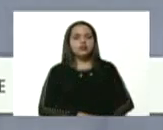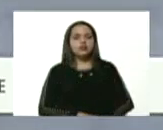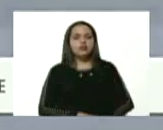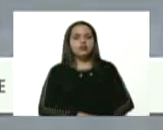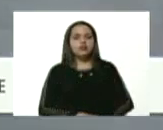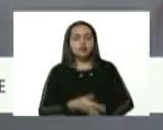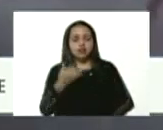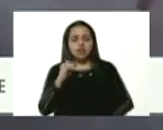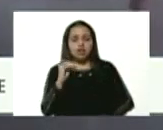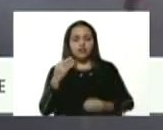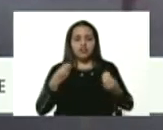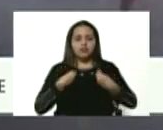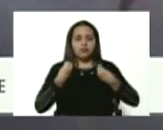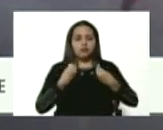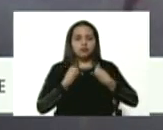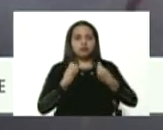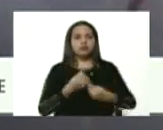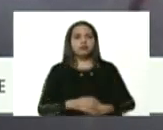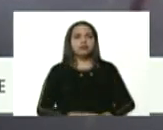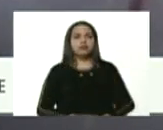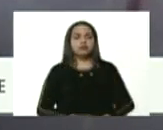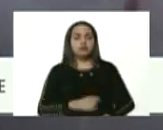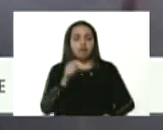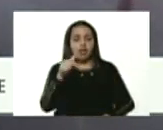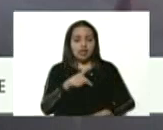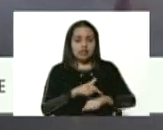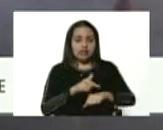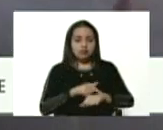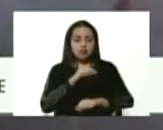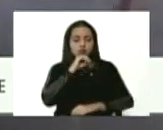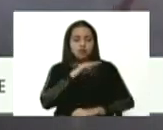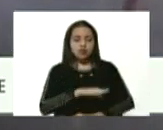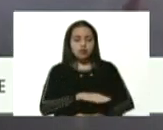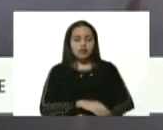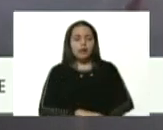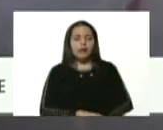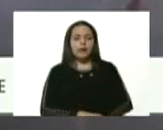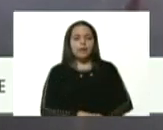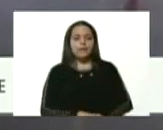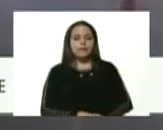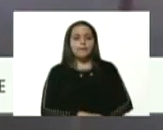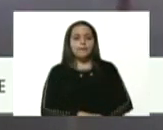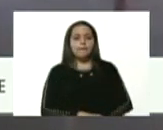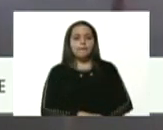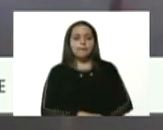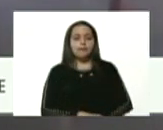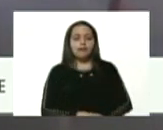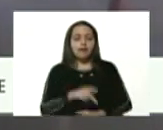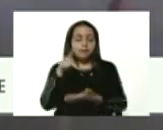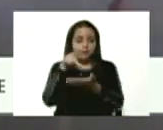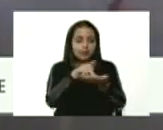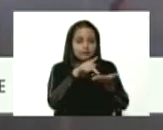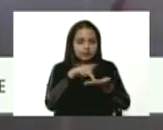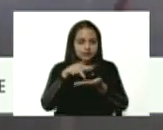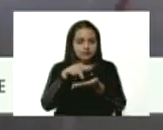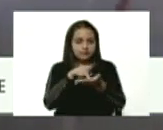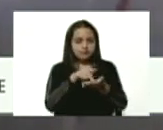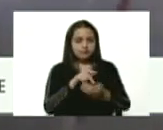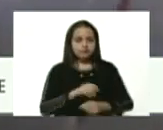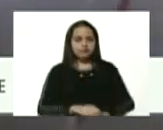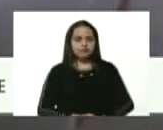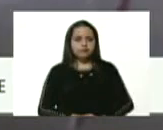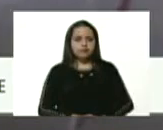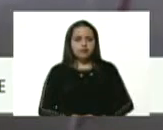estar vivos en este tiempo histórico y ser partícipes